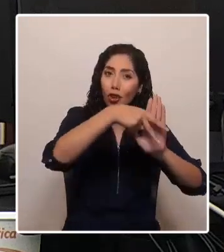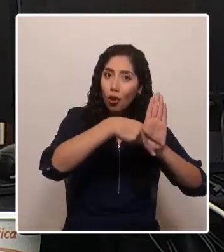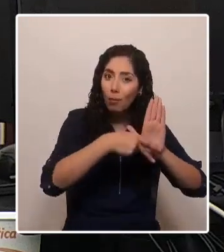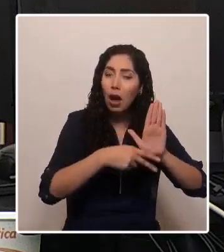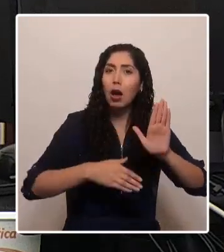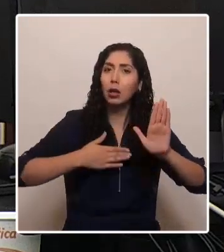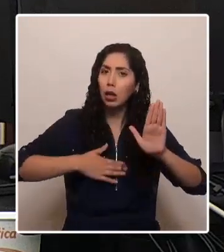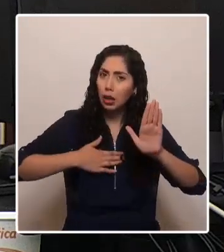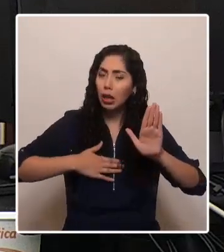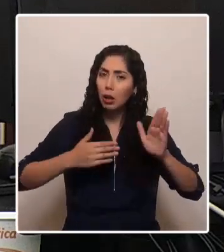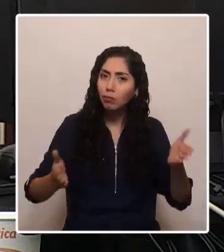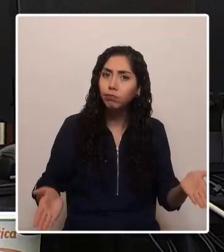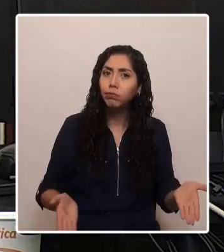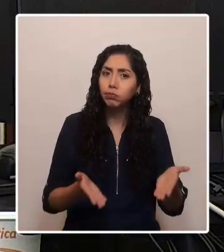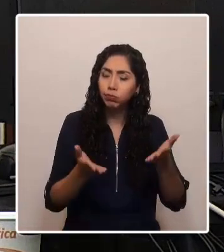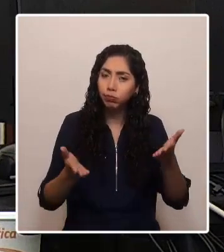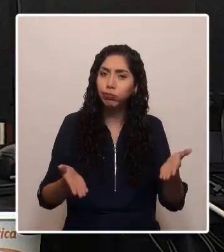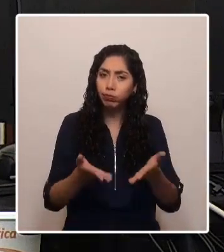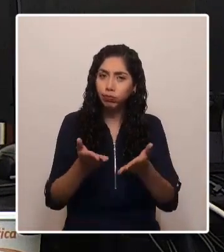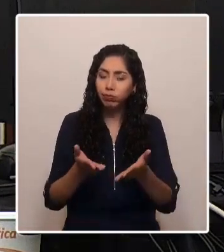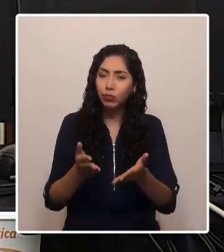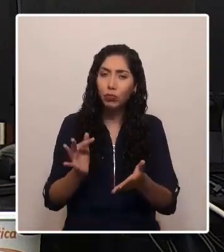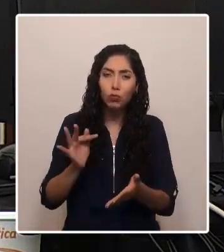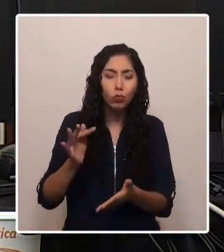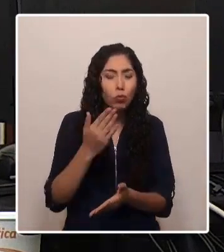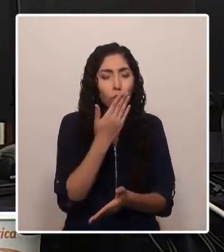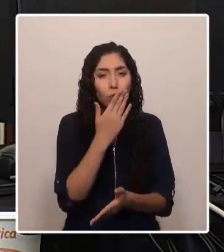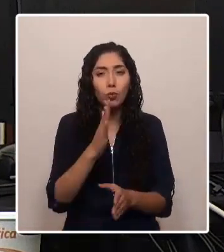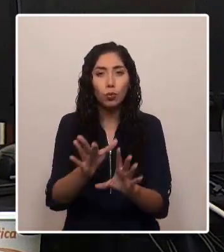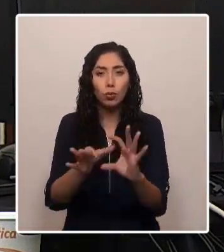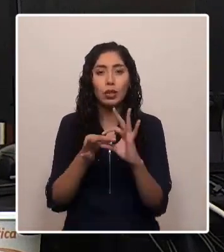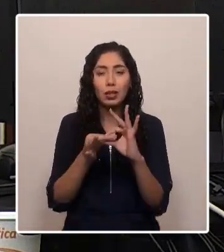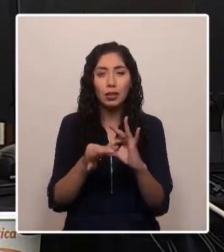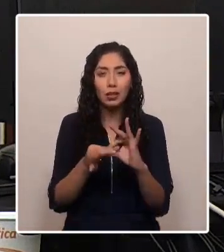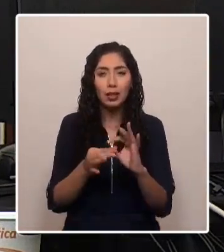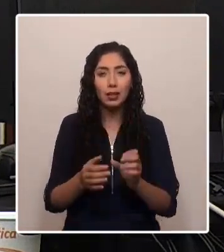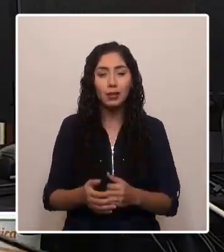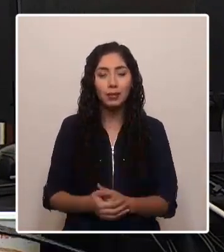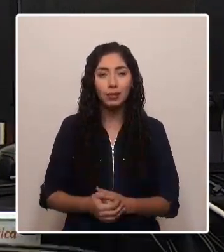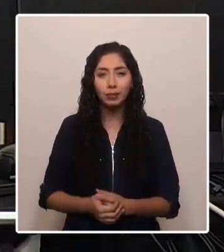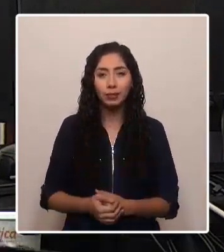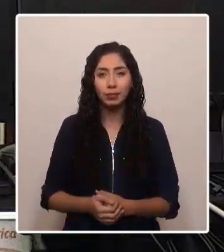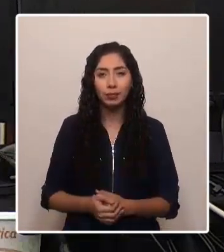germinen, florezcan y fructifiquen. Muchas gracias.